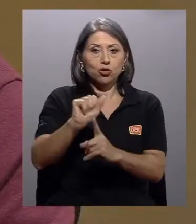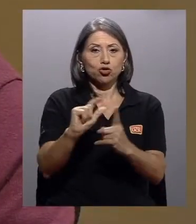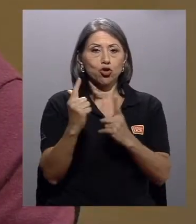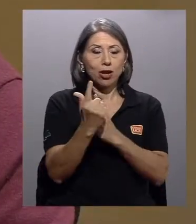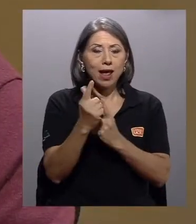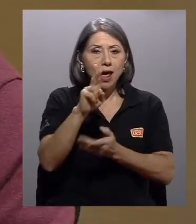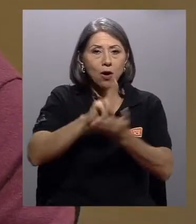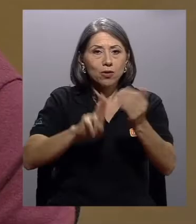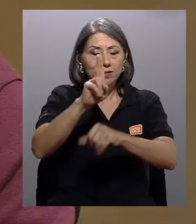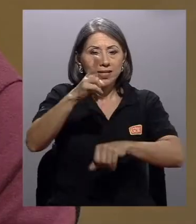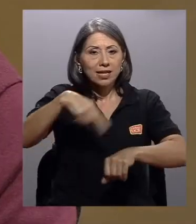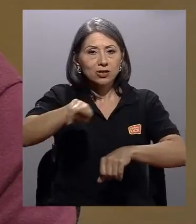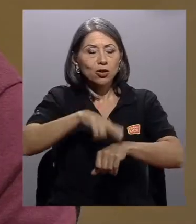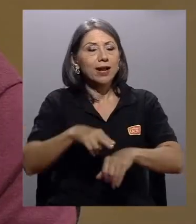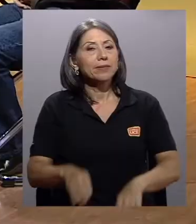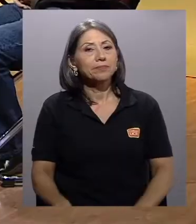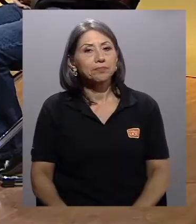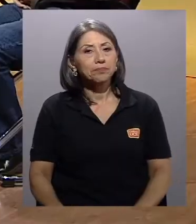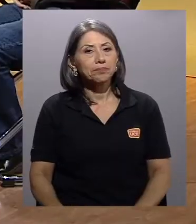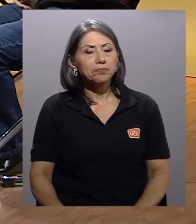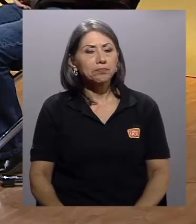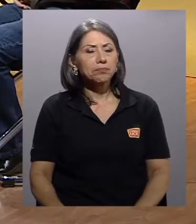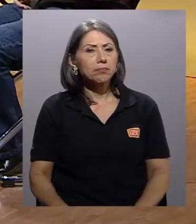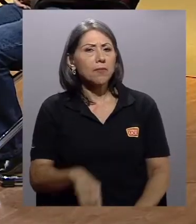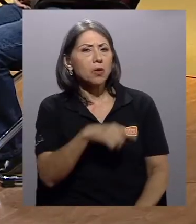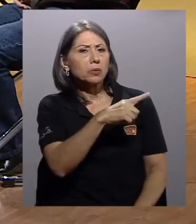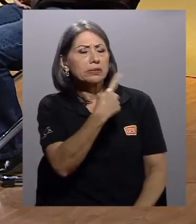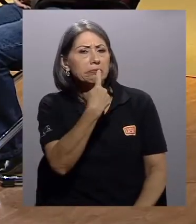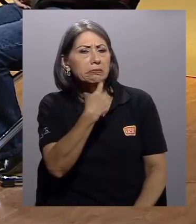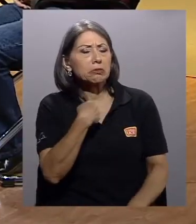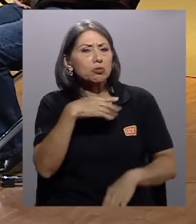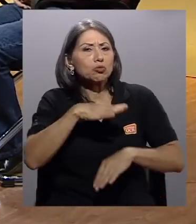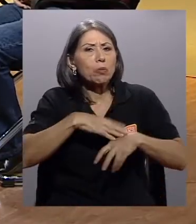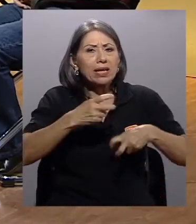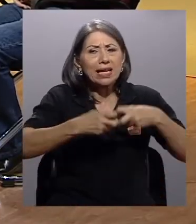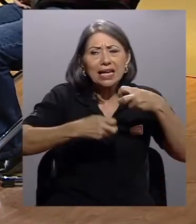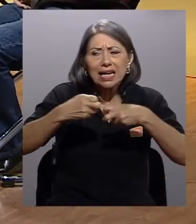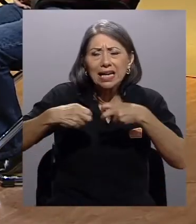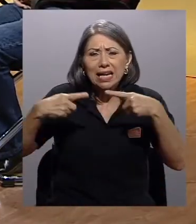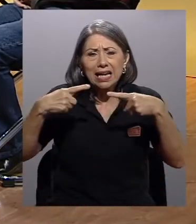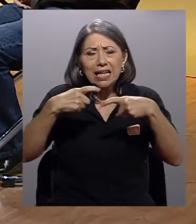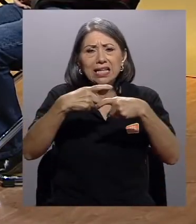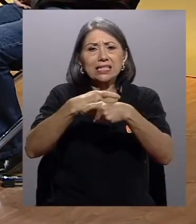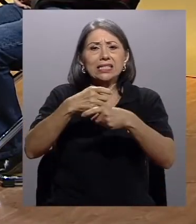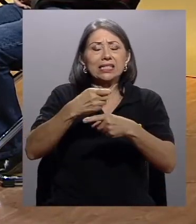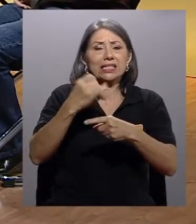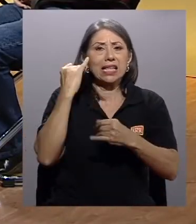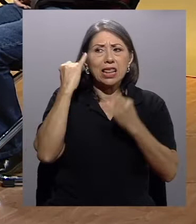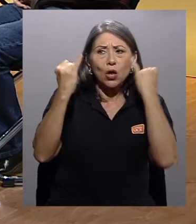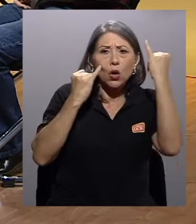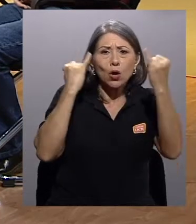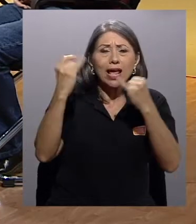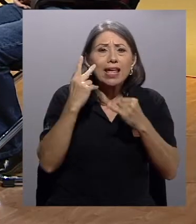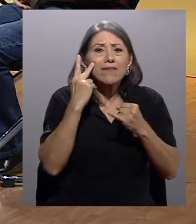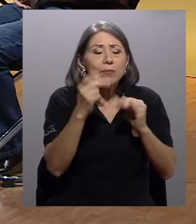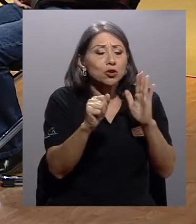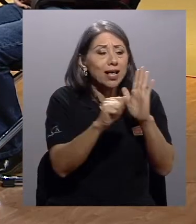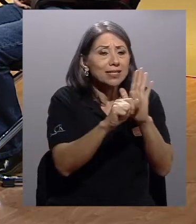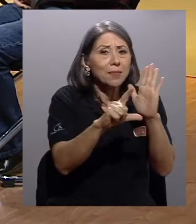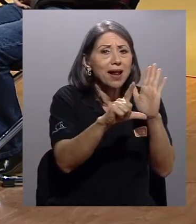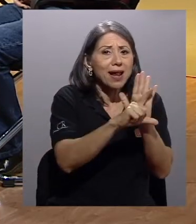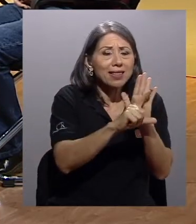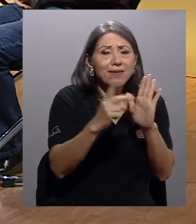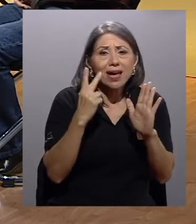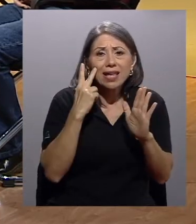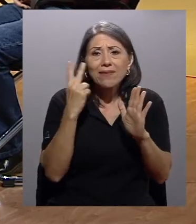de Sociología de la Universidad Nacional. Abelardo, estabas mencionándonos una crisis ideológica que vemos en la Asamblea Legislativa, que